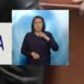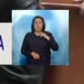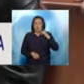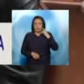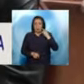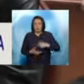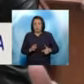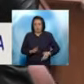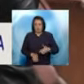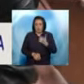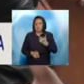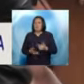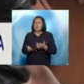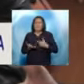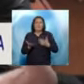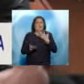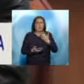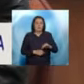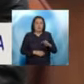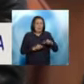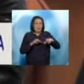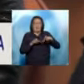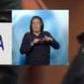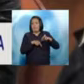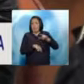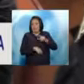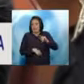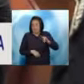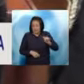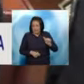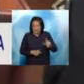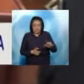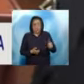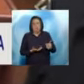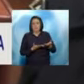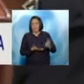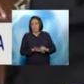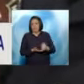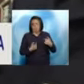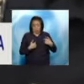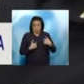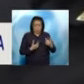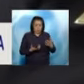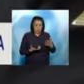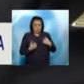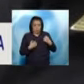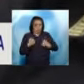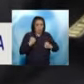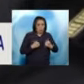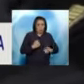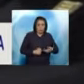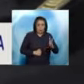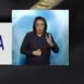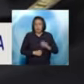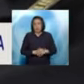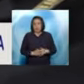Chico viene con el arma desenfundada. Justamente. Una plateada. Una plateada, sí. Entonces, yo agarro y corro.